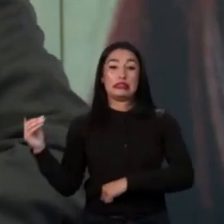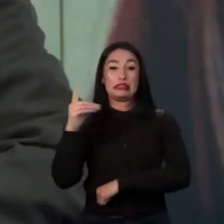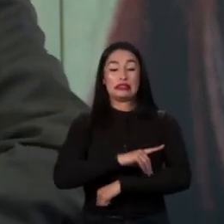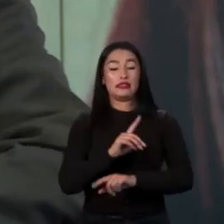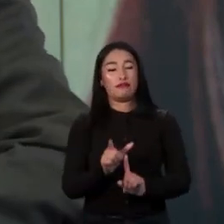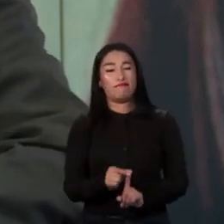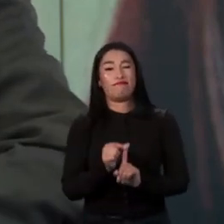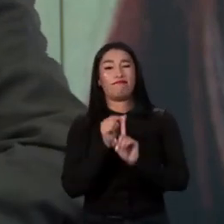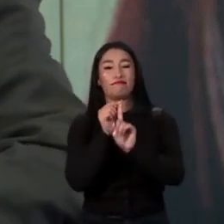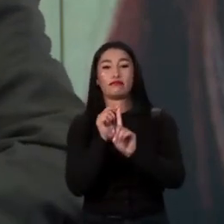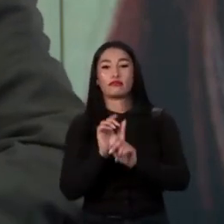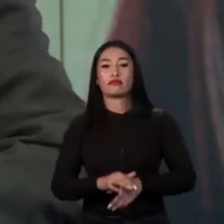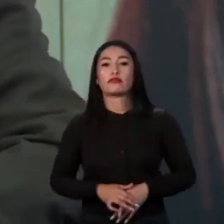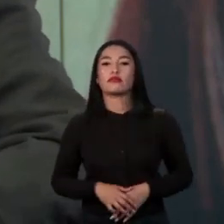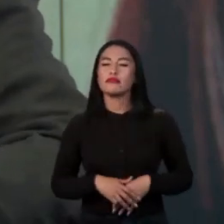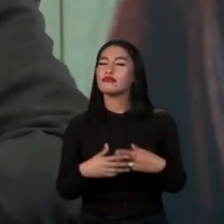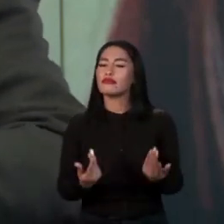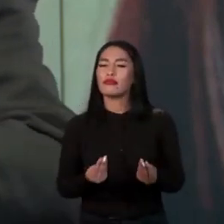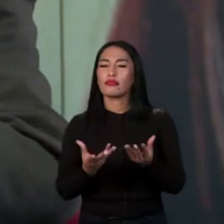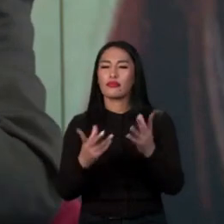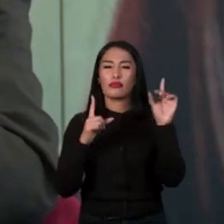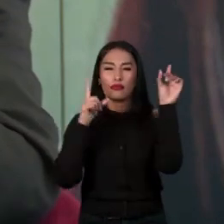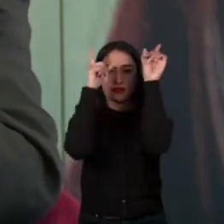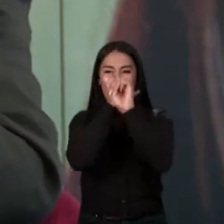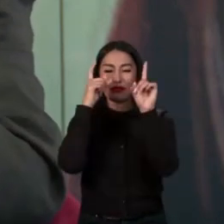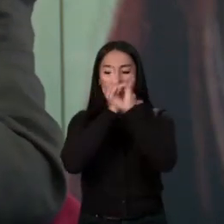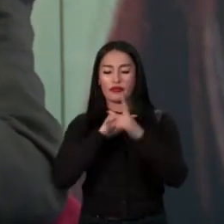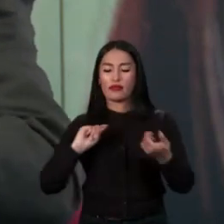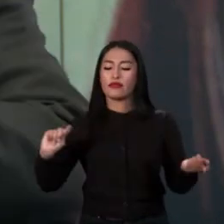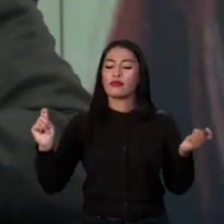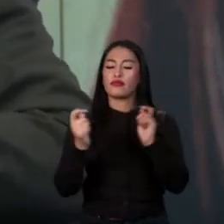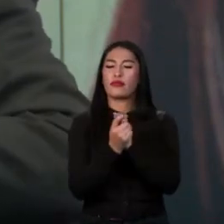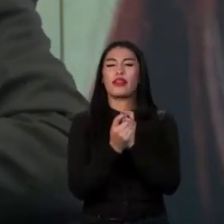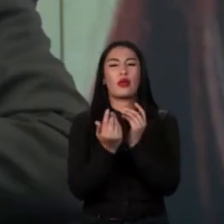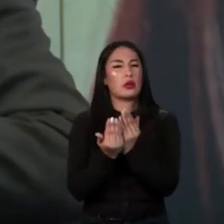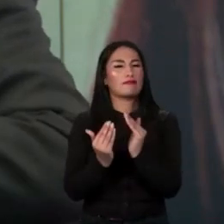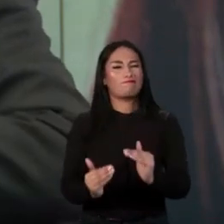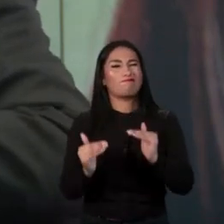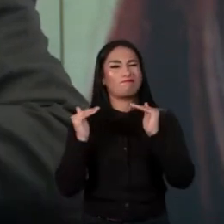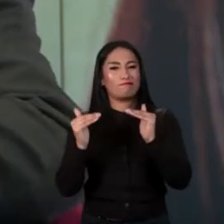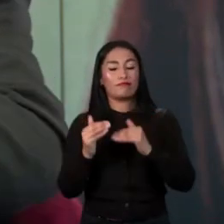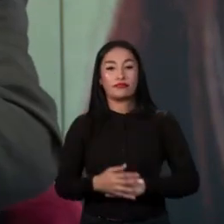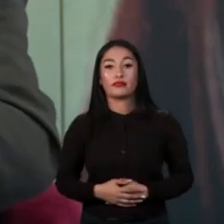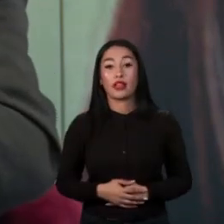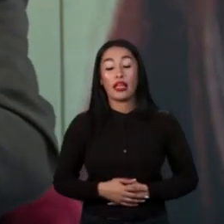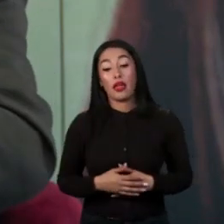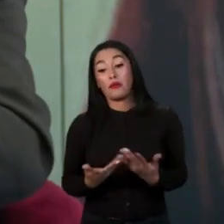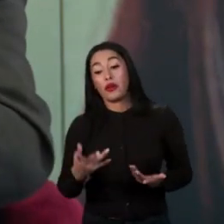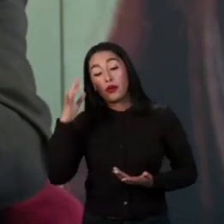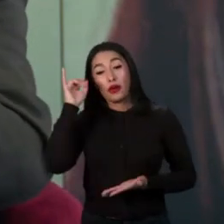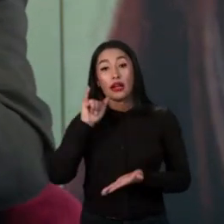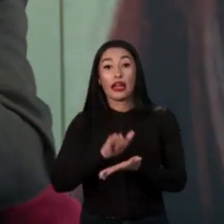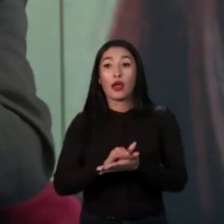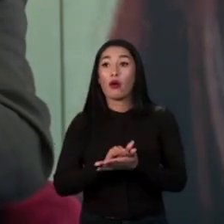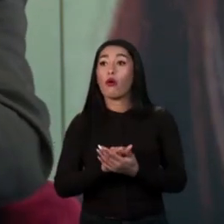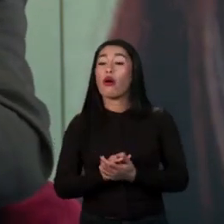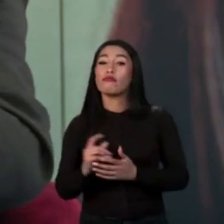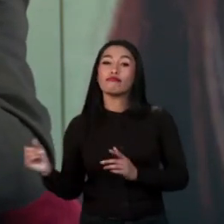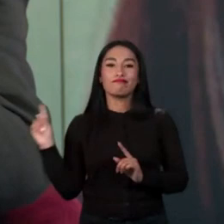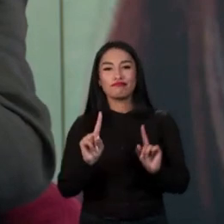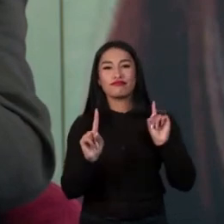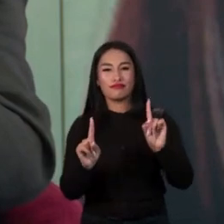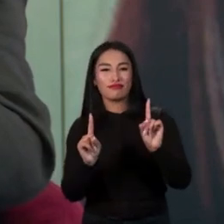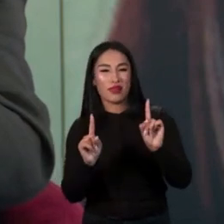significación desde la reflexión y la transformación de la educación superior. Yo creo que las intervenciones de Cristóbal,